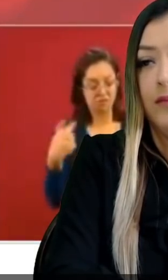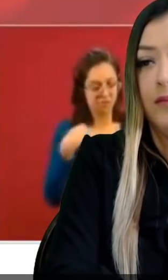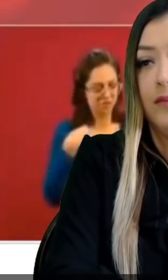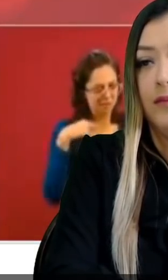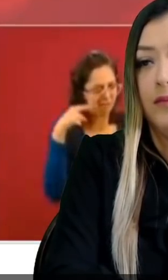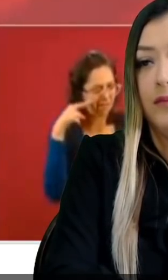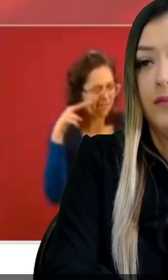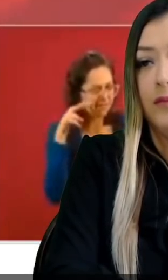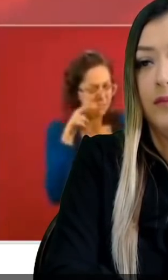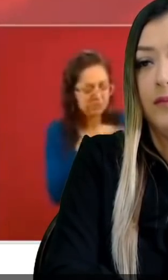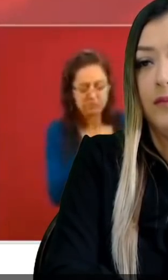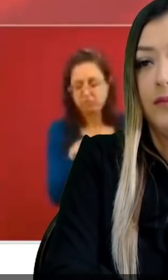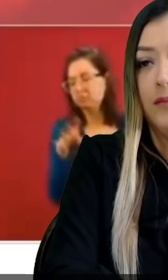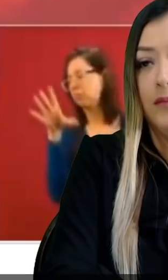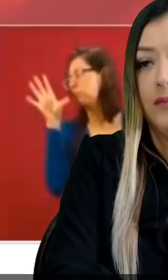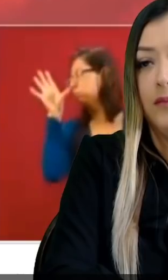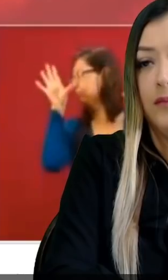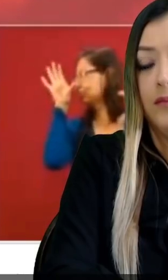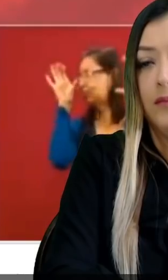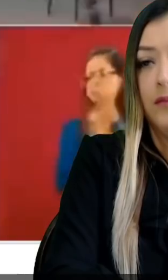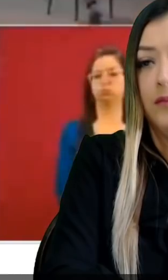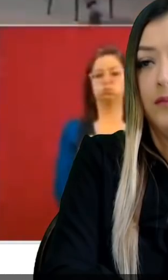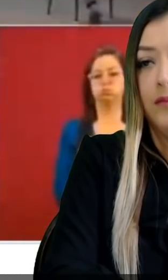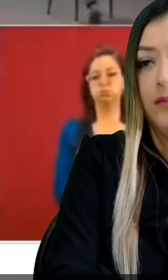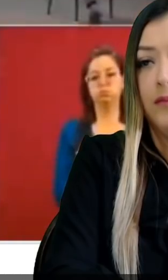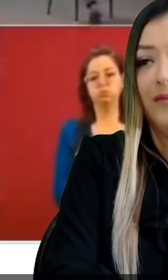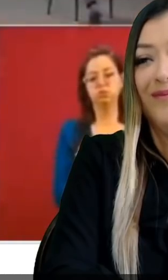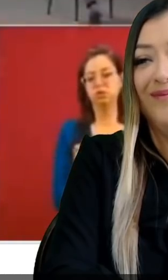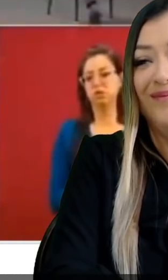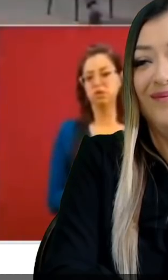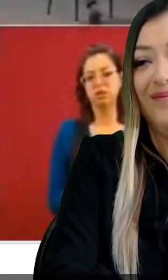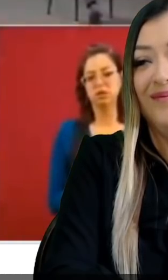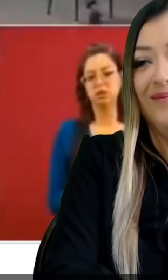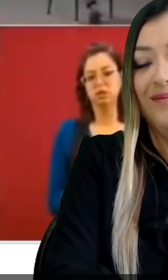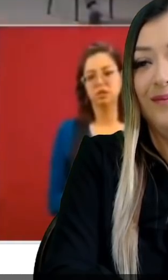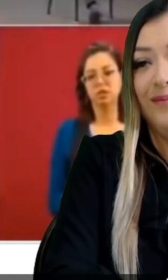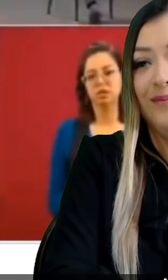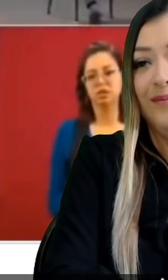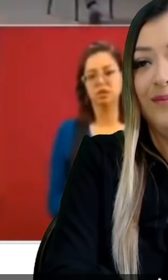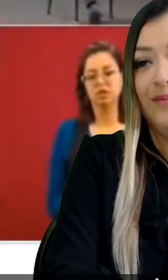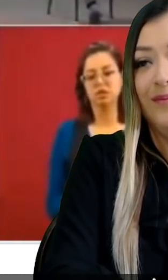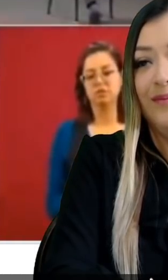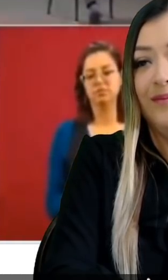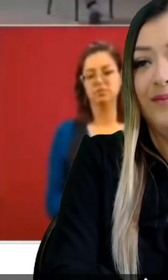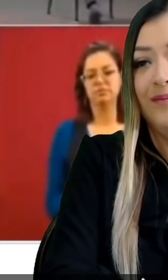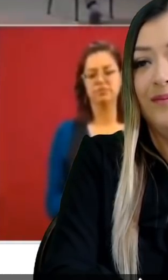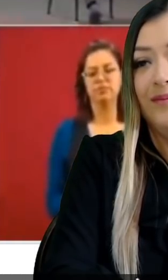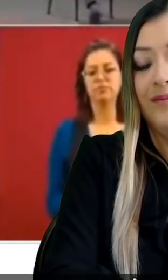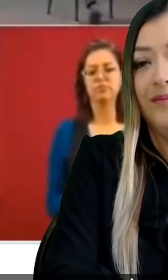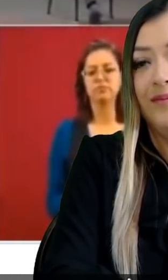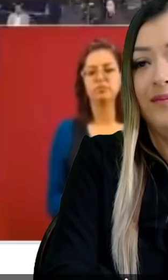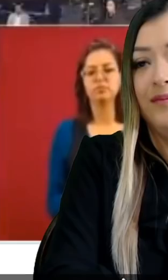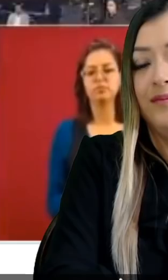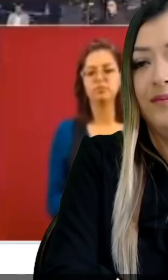Una revista, ¿será cierto? De una revista,